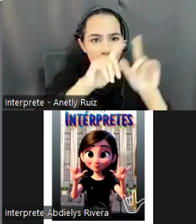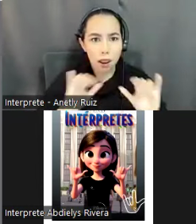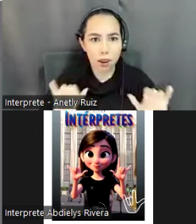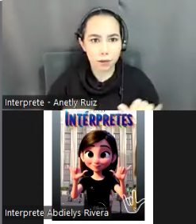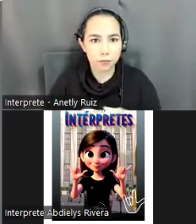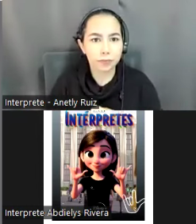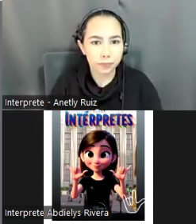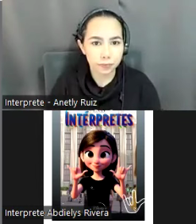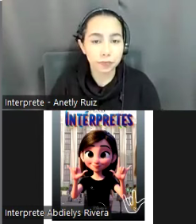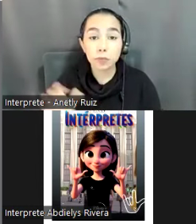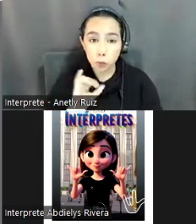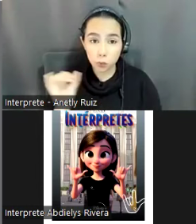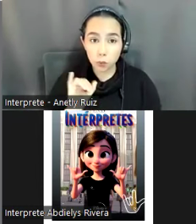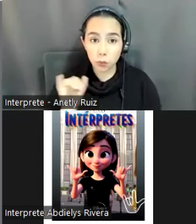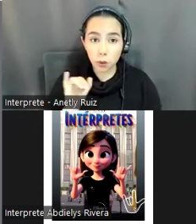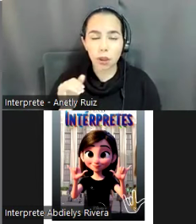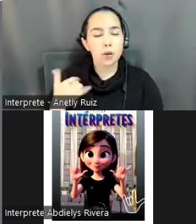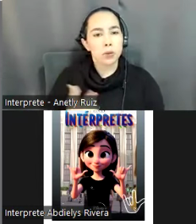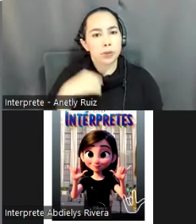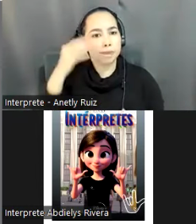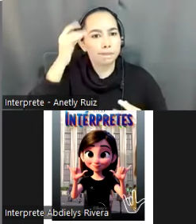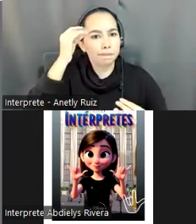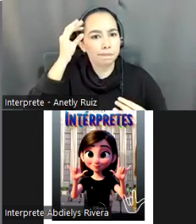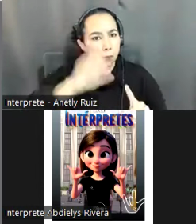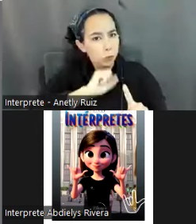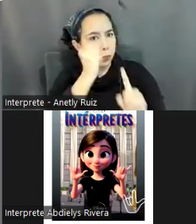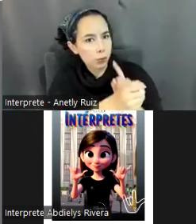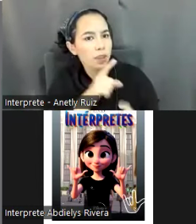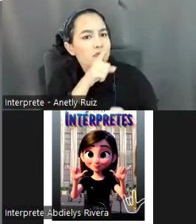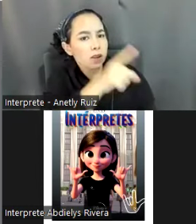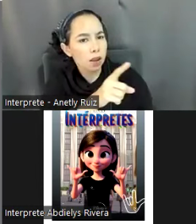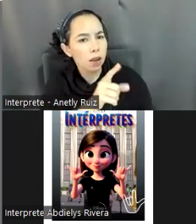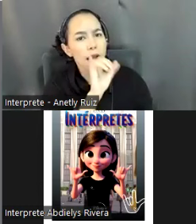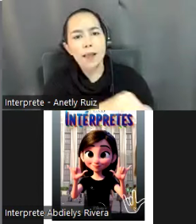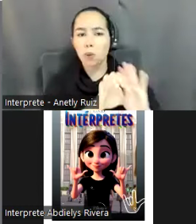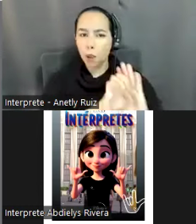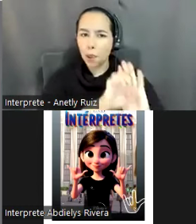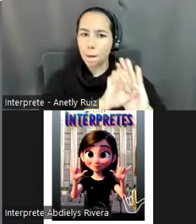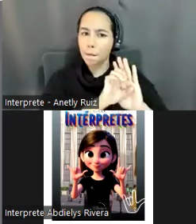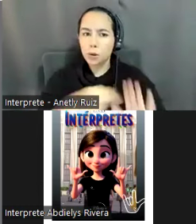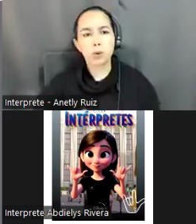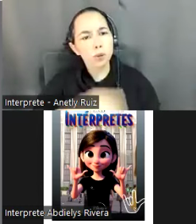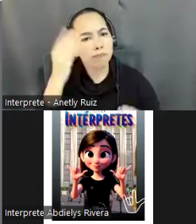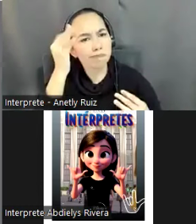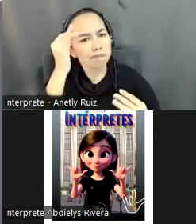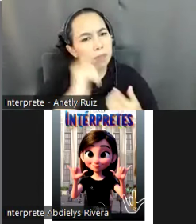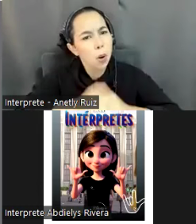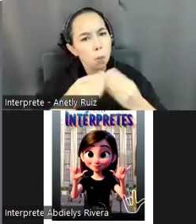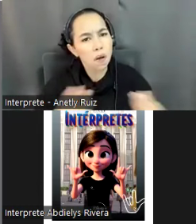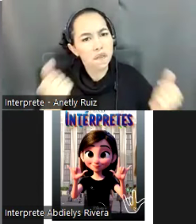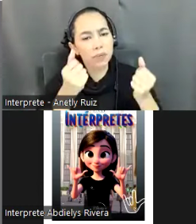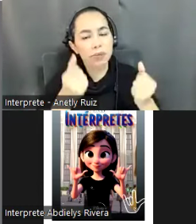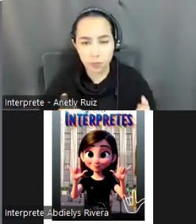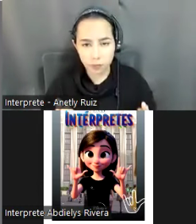escenario relacionado al tema particular que se esté presentando para ejemplificar cómo se puede solucionar el